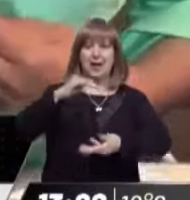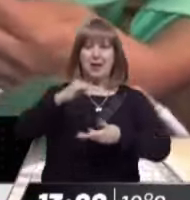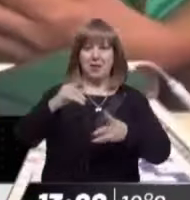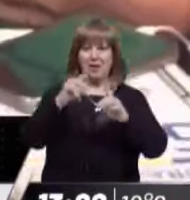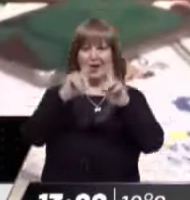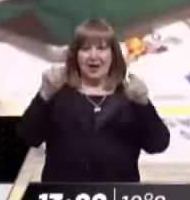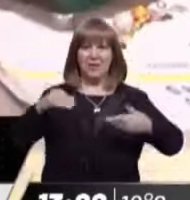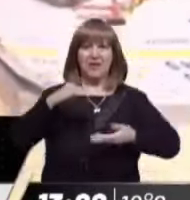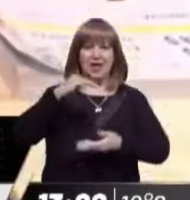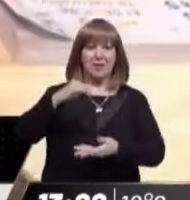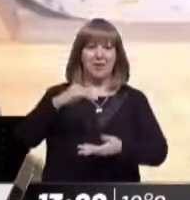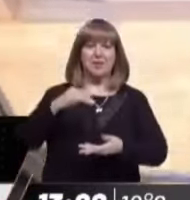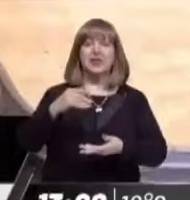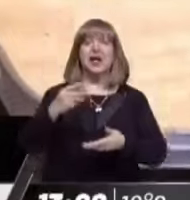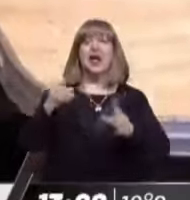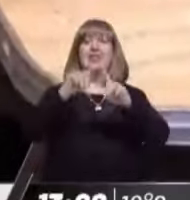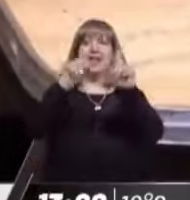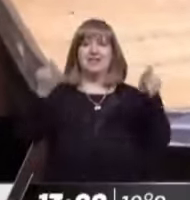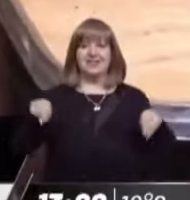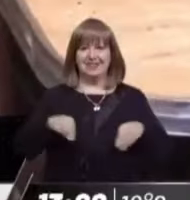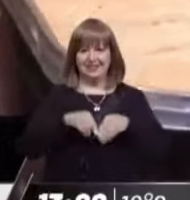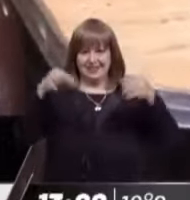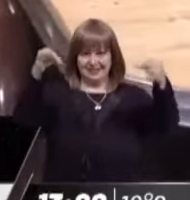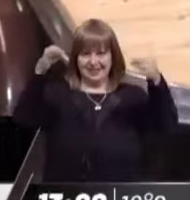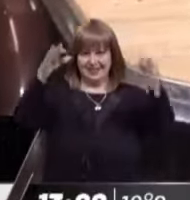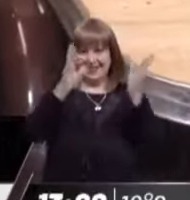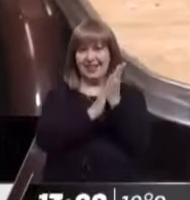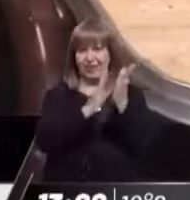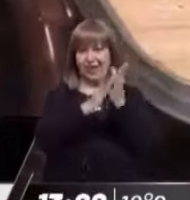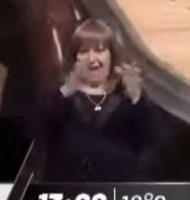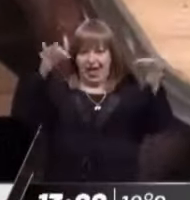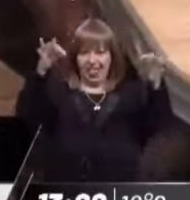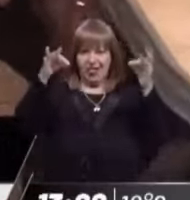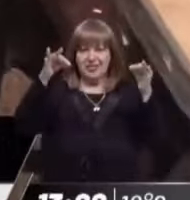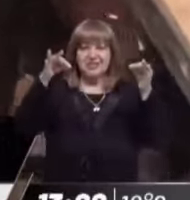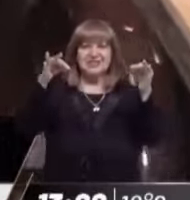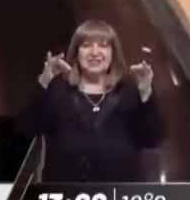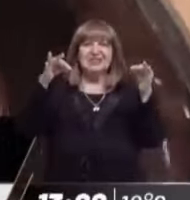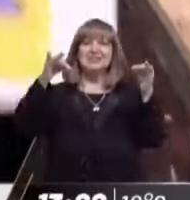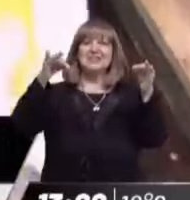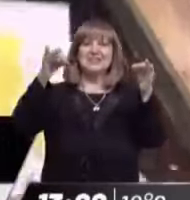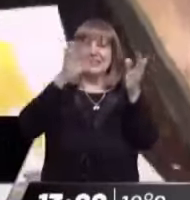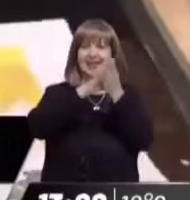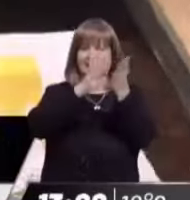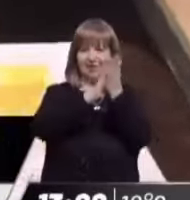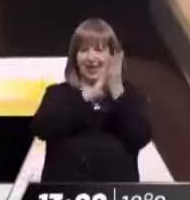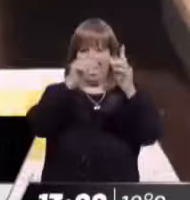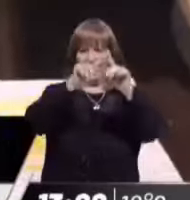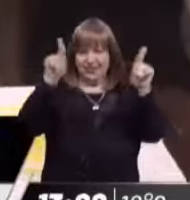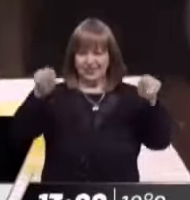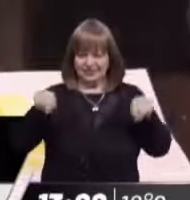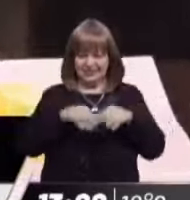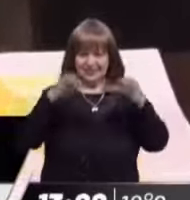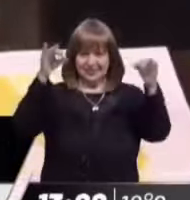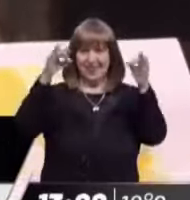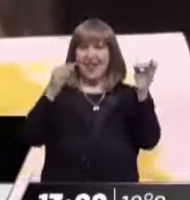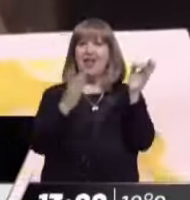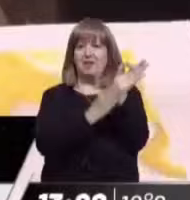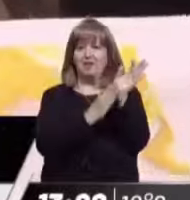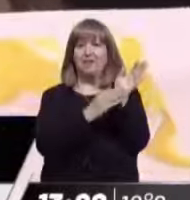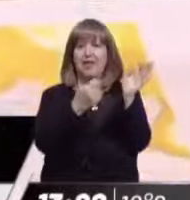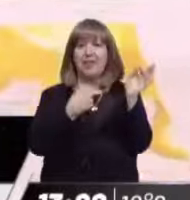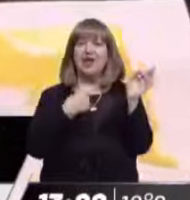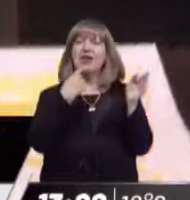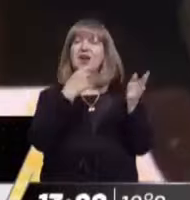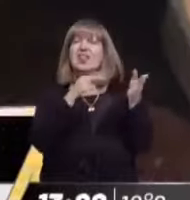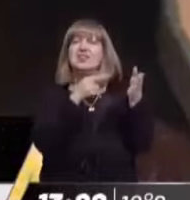está acá. Unos diplomas. Sí. De... A ver, mostrémoslo así, mirá, a la cámara ahí. A ver, ¿qué